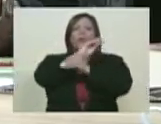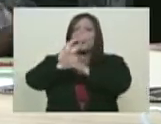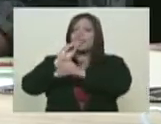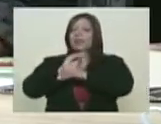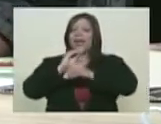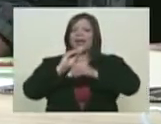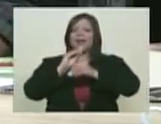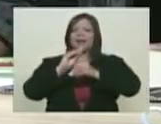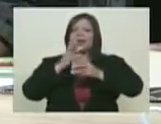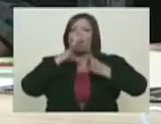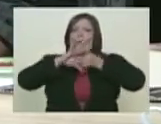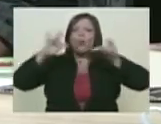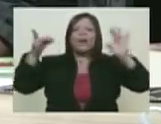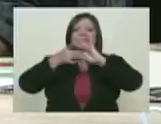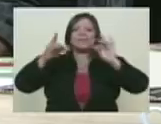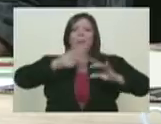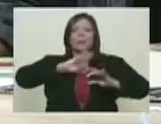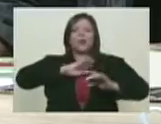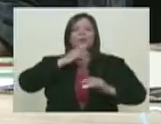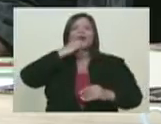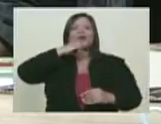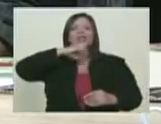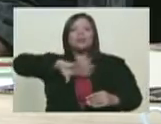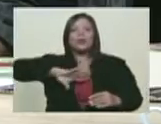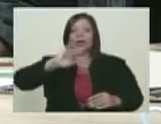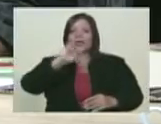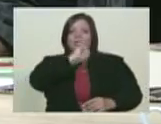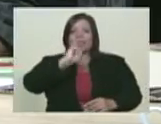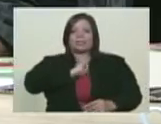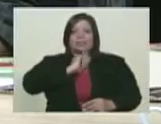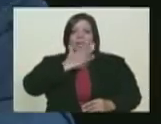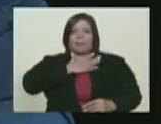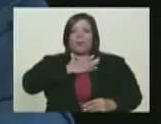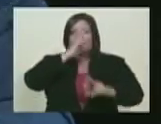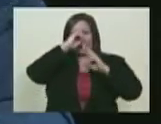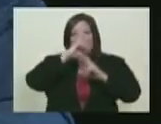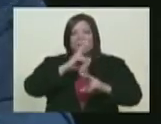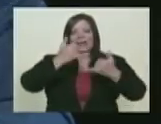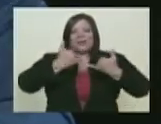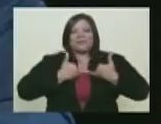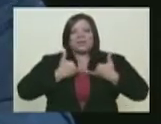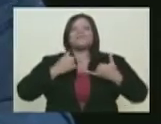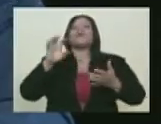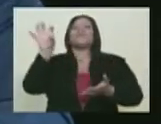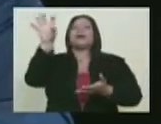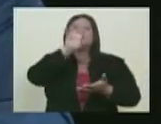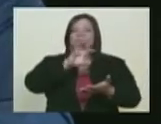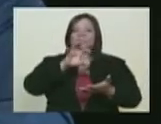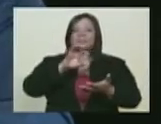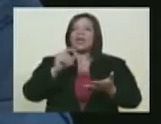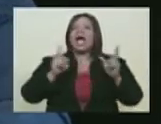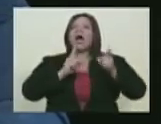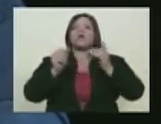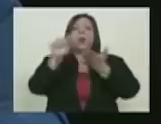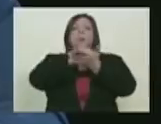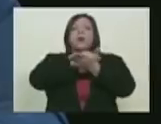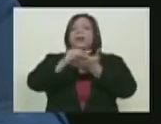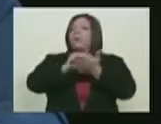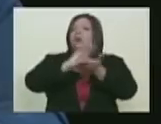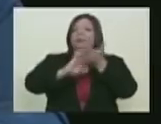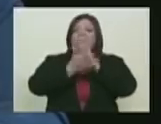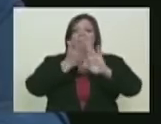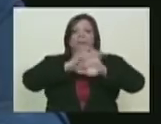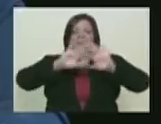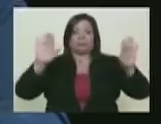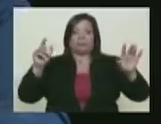se cuente la historia a la gente. Eso crea identidad. Pero fíjate que hay una corriente mundial del borrón y cuenta nueva, que fue muy explícito Obama